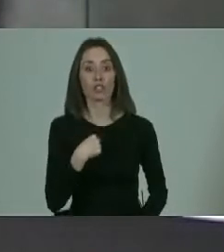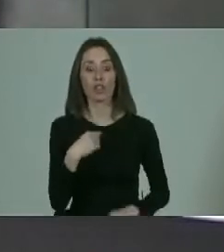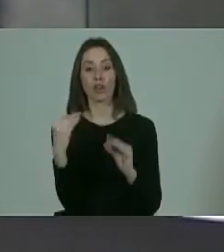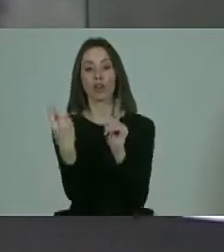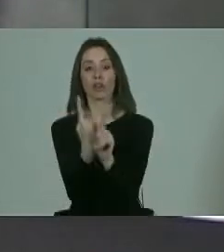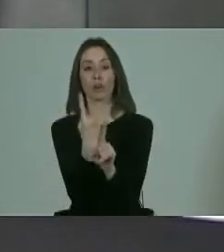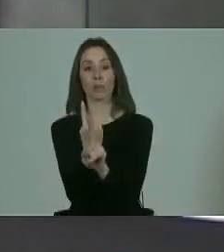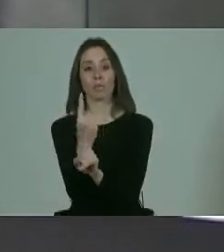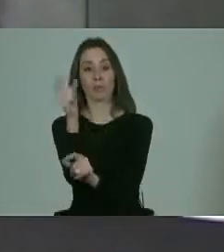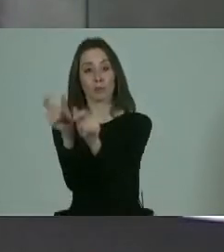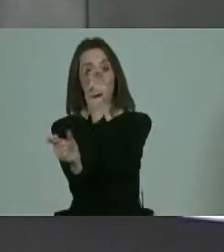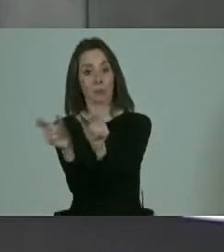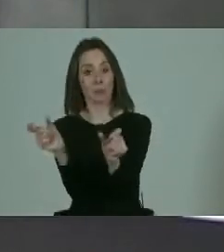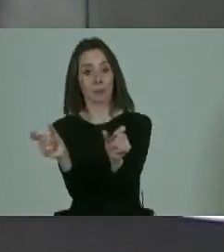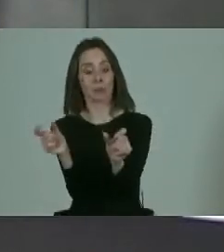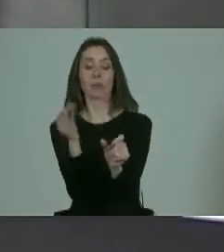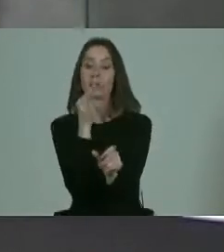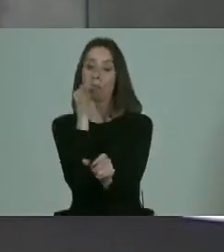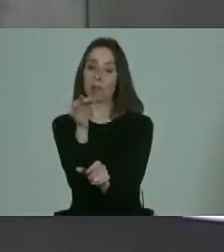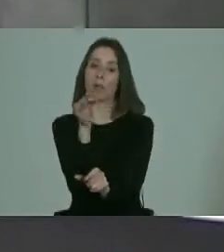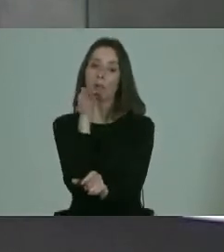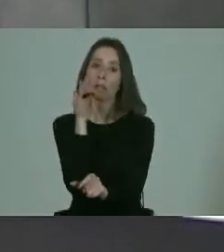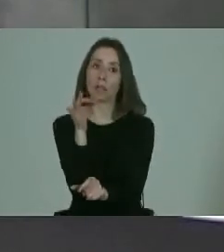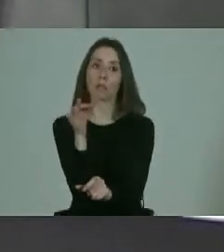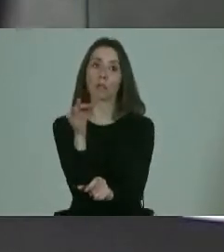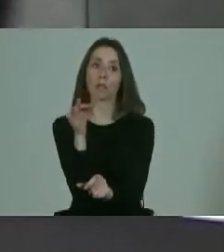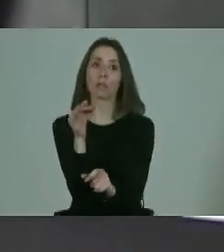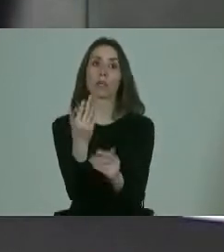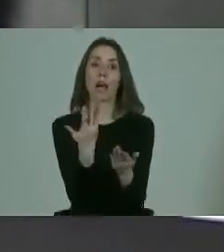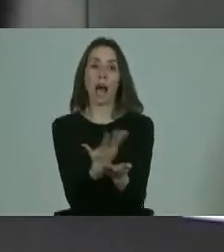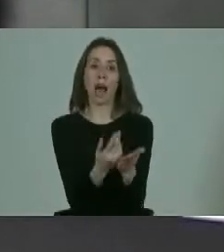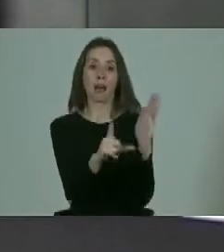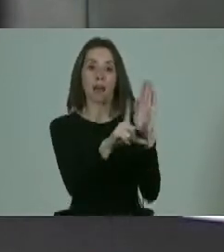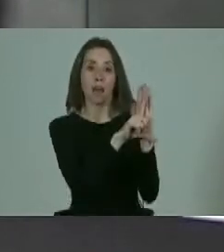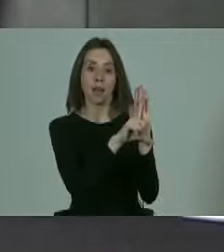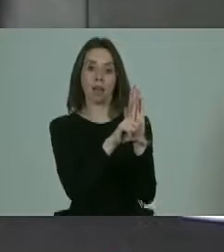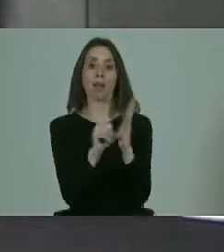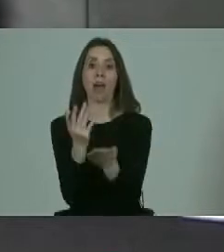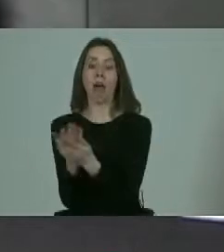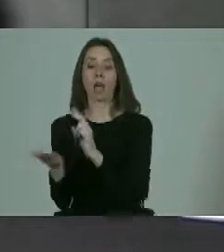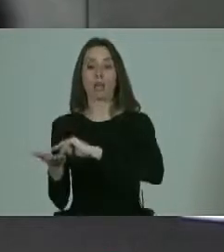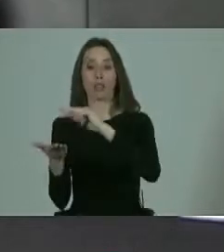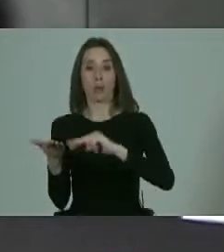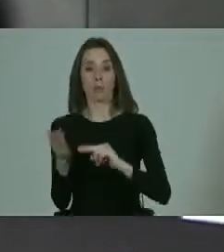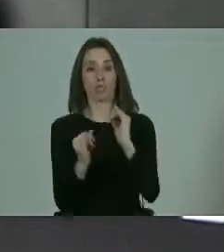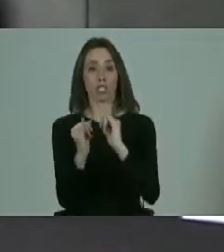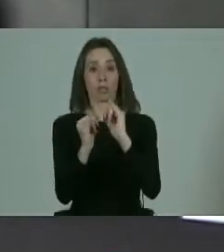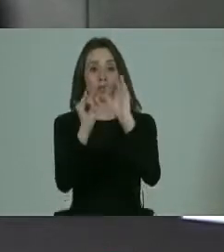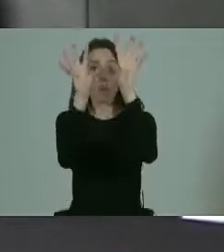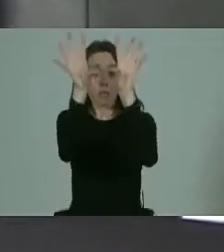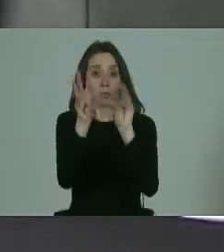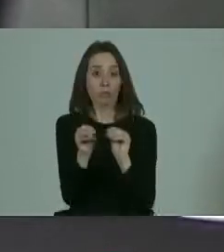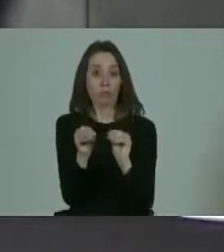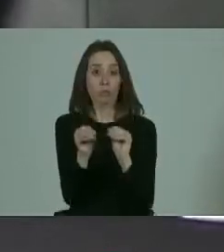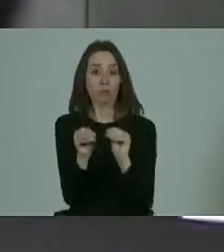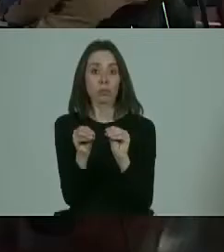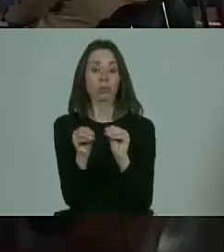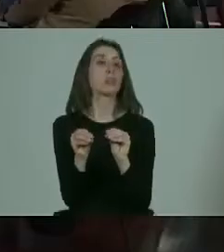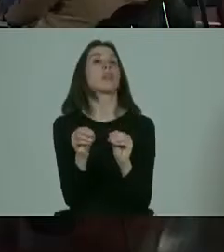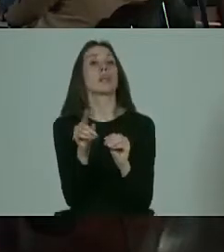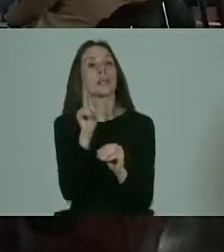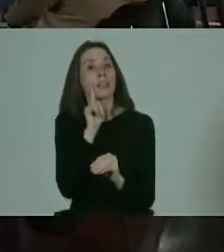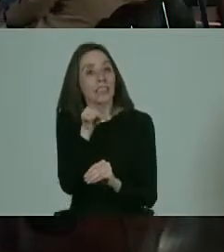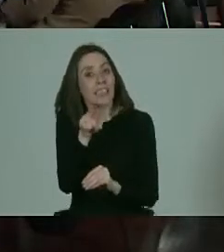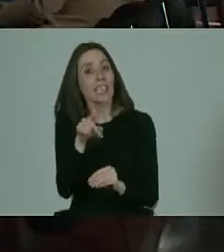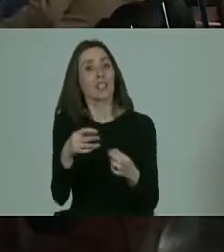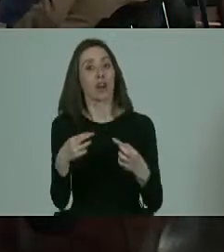conversando con ellos respecto a esta la ley y hasta la convención en internet ya que tienen la oportunidad